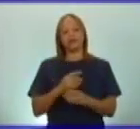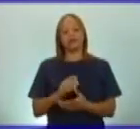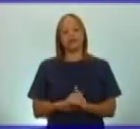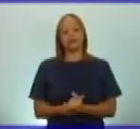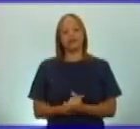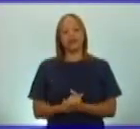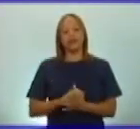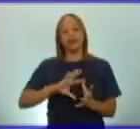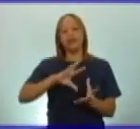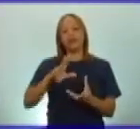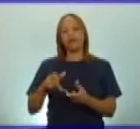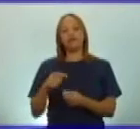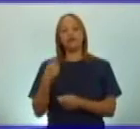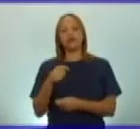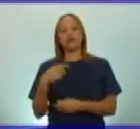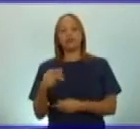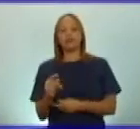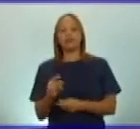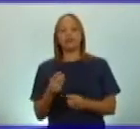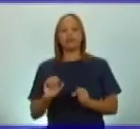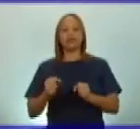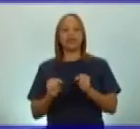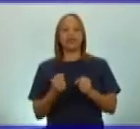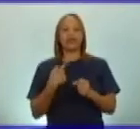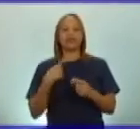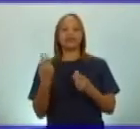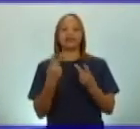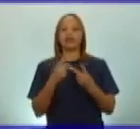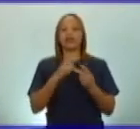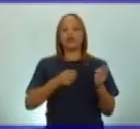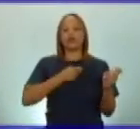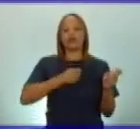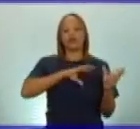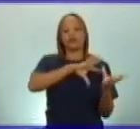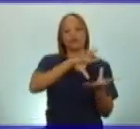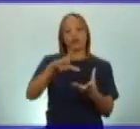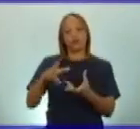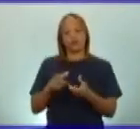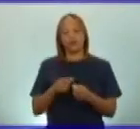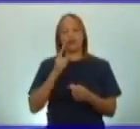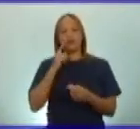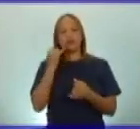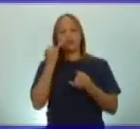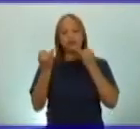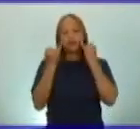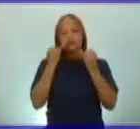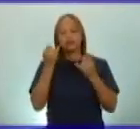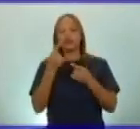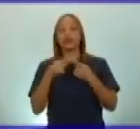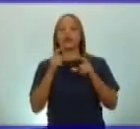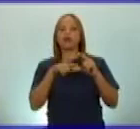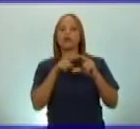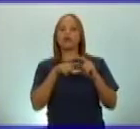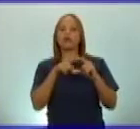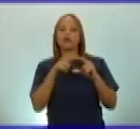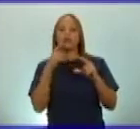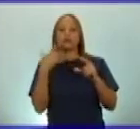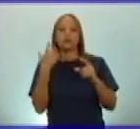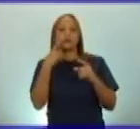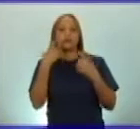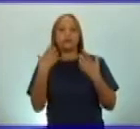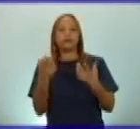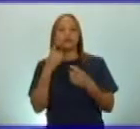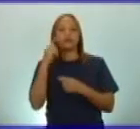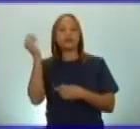el mundo capitalista entre las dos guerras mundiales. Y sobre esta base vamos a identificar algunos contenidos que no es importante, muchachos, que